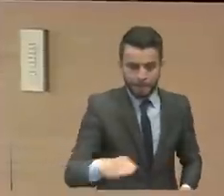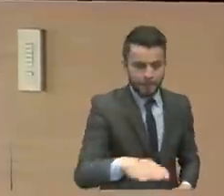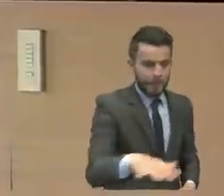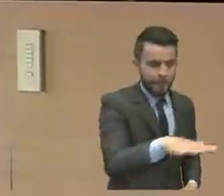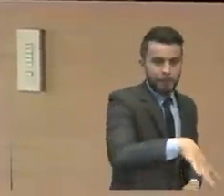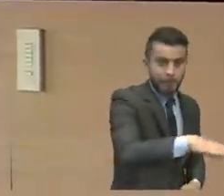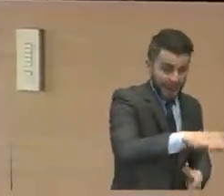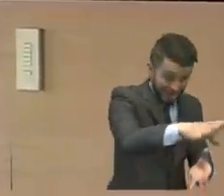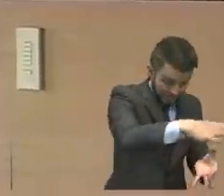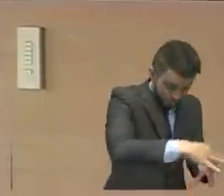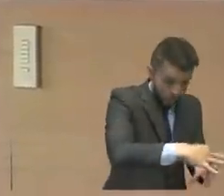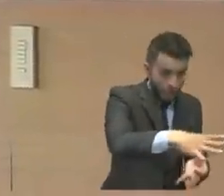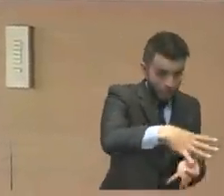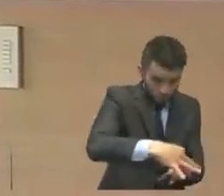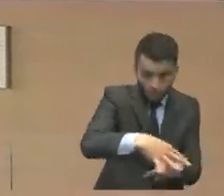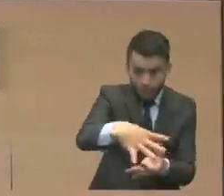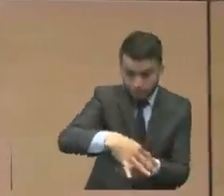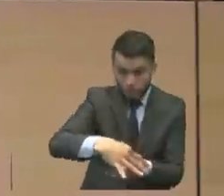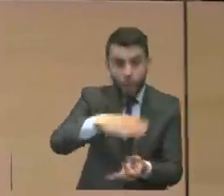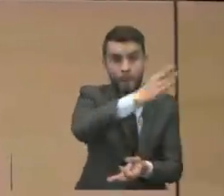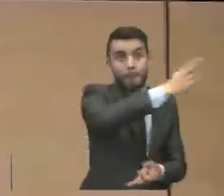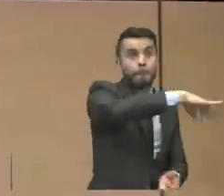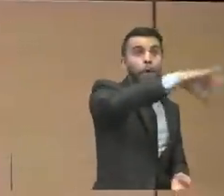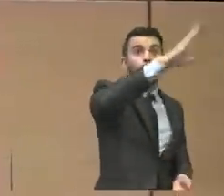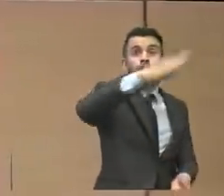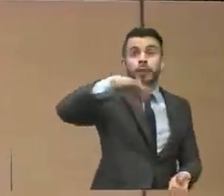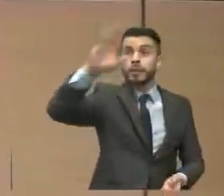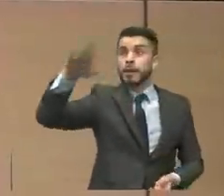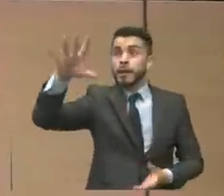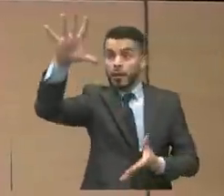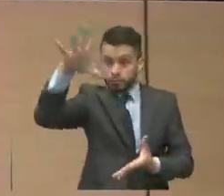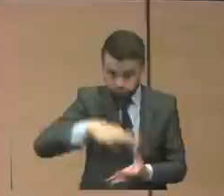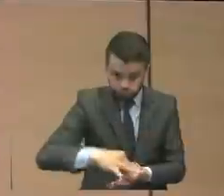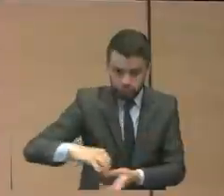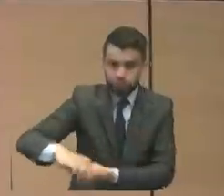interconexión entre los cerros y la cicloalameda.